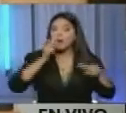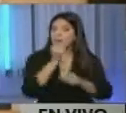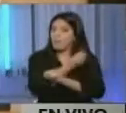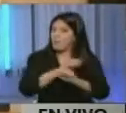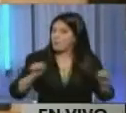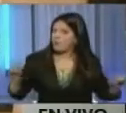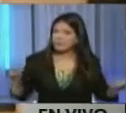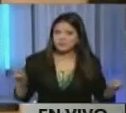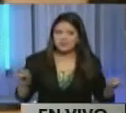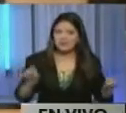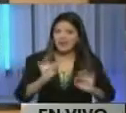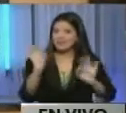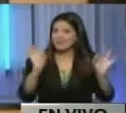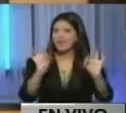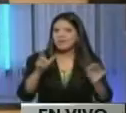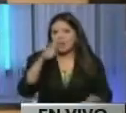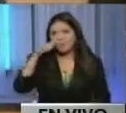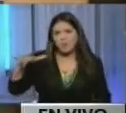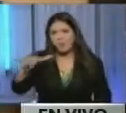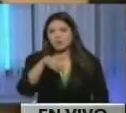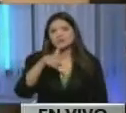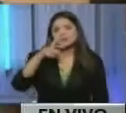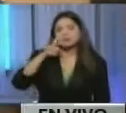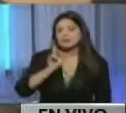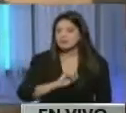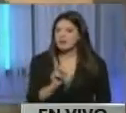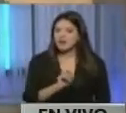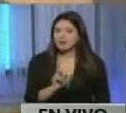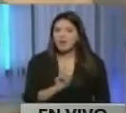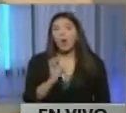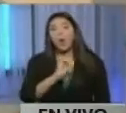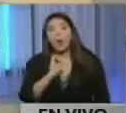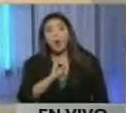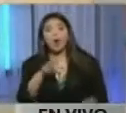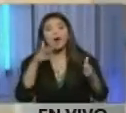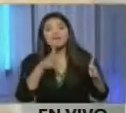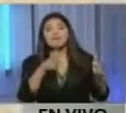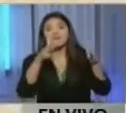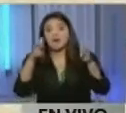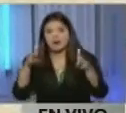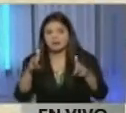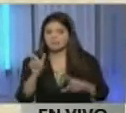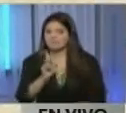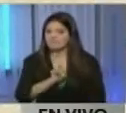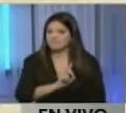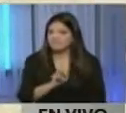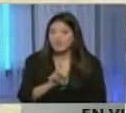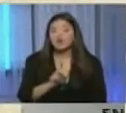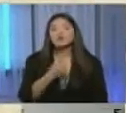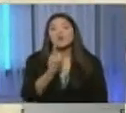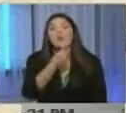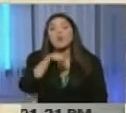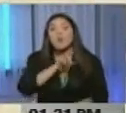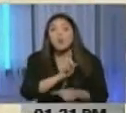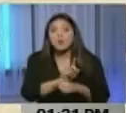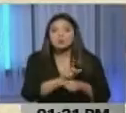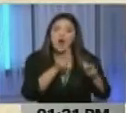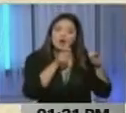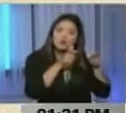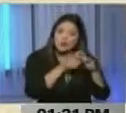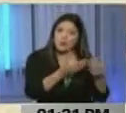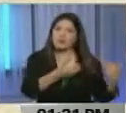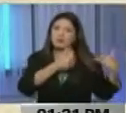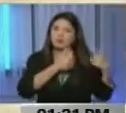unidades de la fuerza pública, ni efectivos de la FARC, con excepción de los equipos de monitoreo y